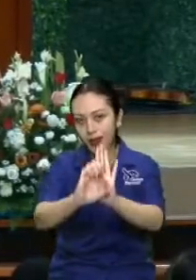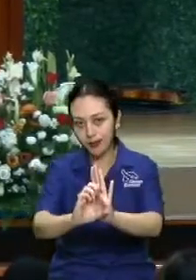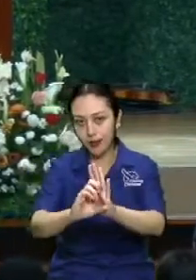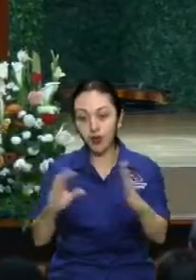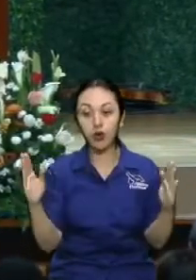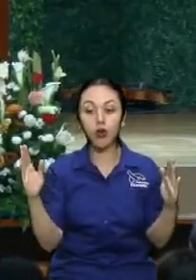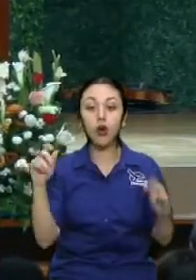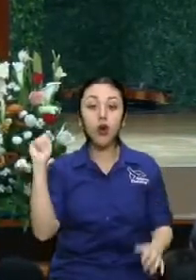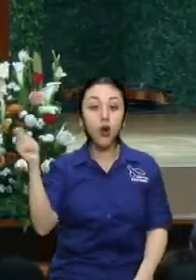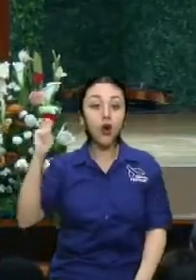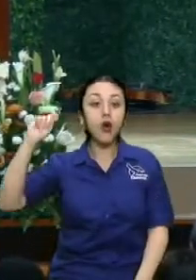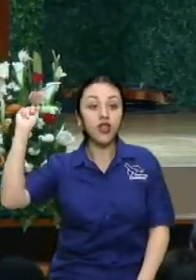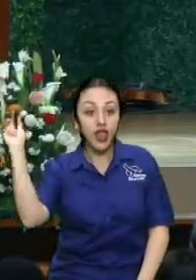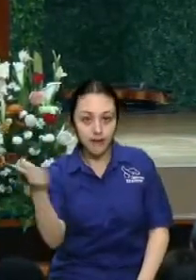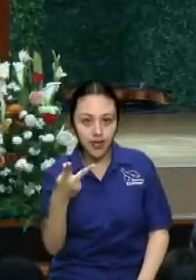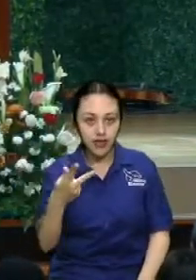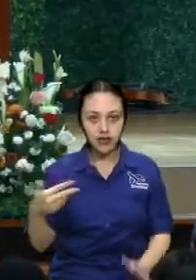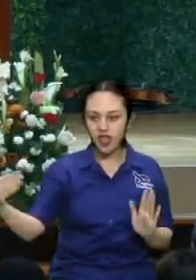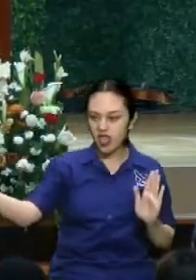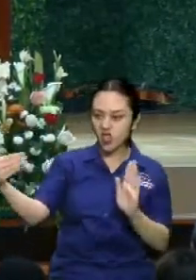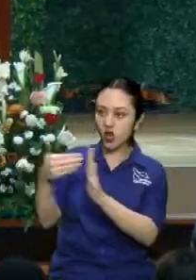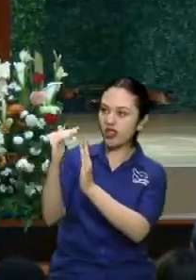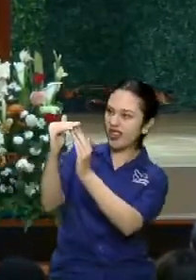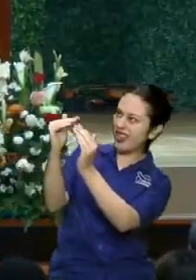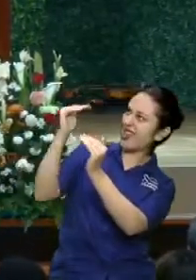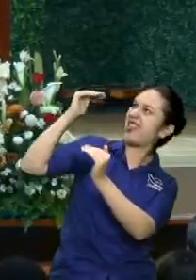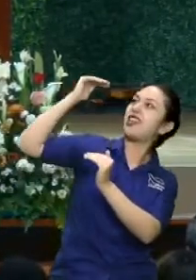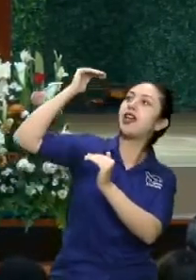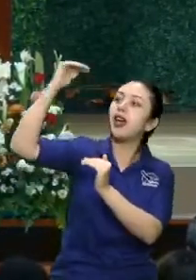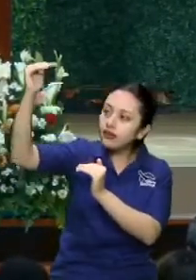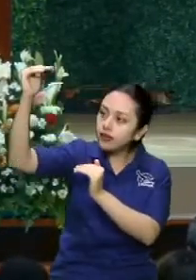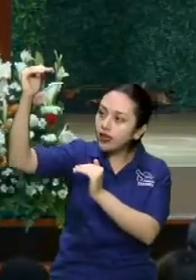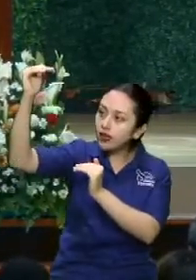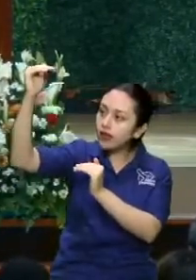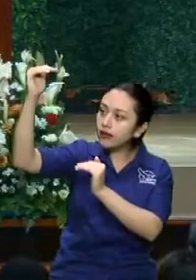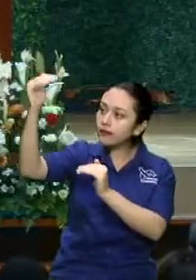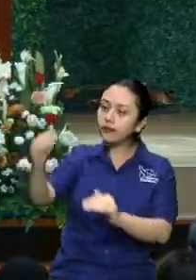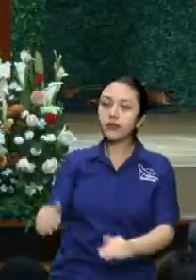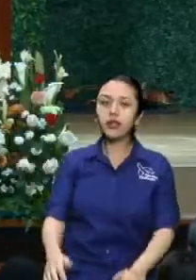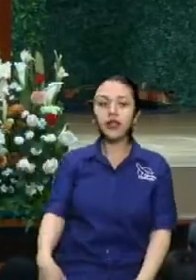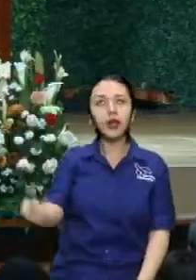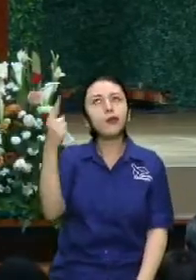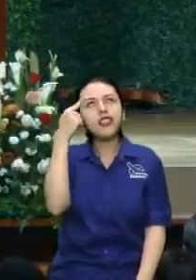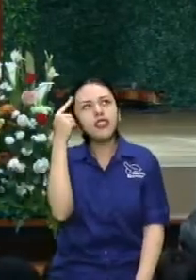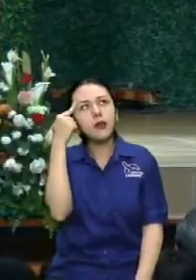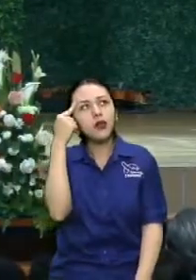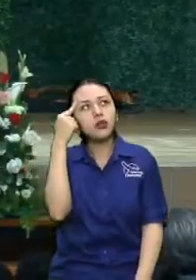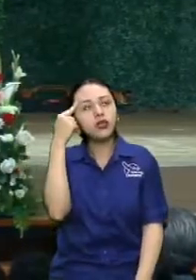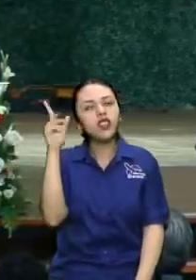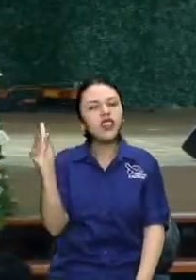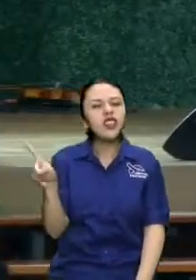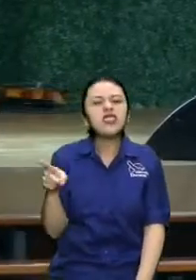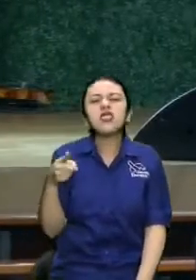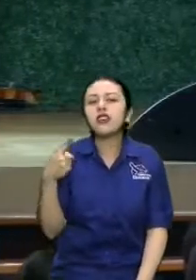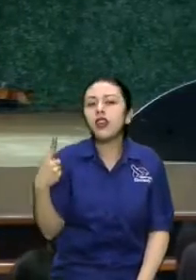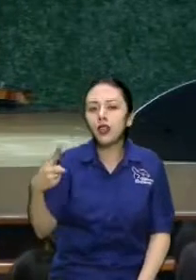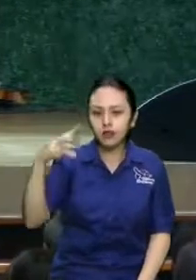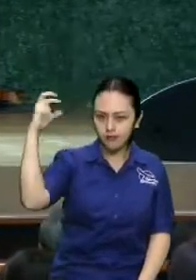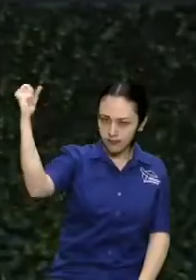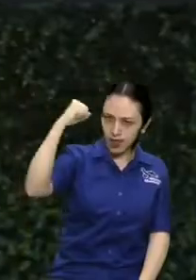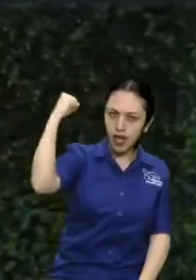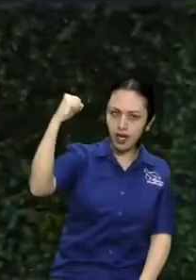hermano, quién iba a ganar? Humanamente, ¿quién iba a ganar? Goliat, se lo dijo Saúl, este hombre es